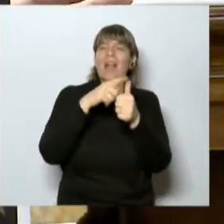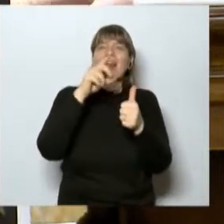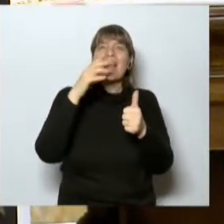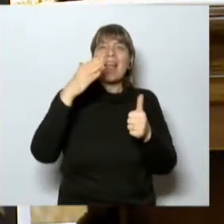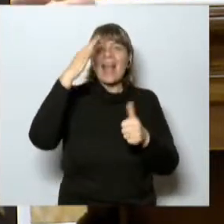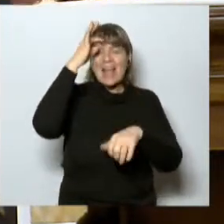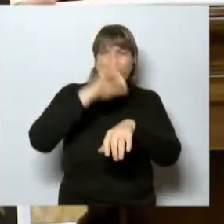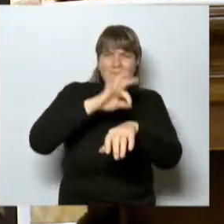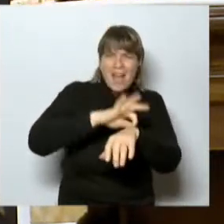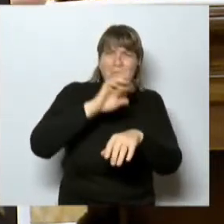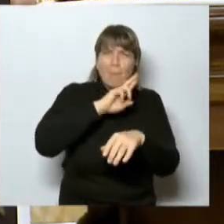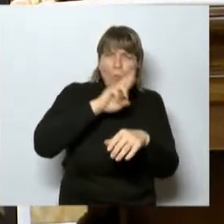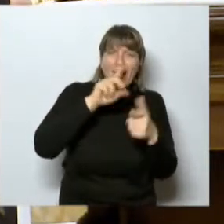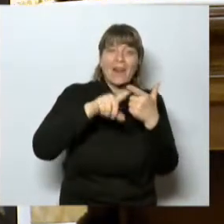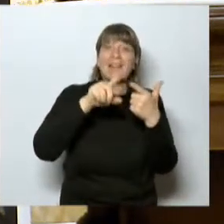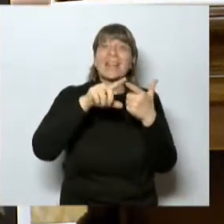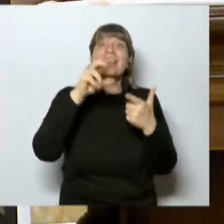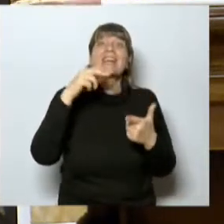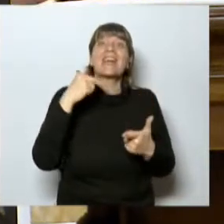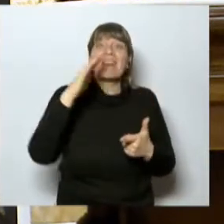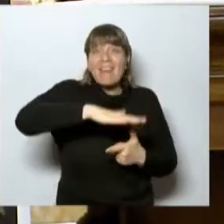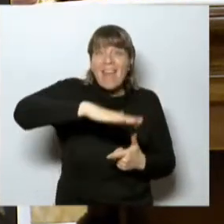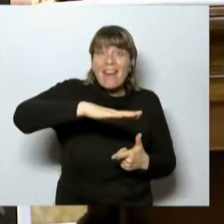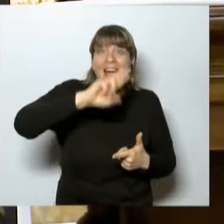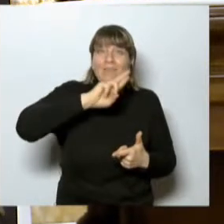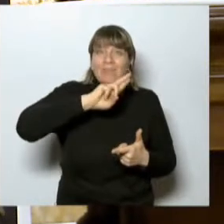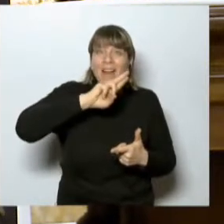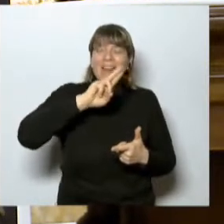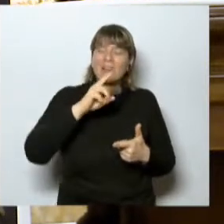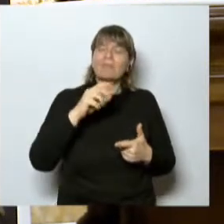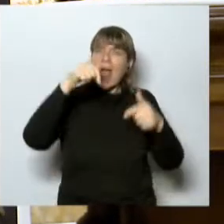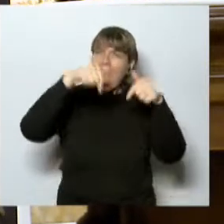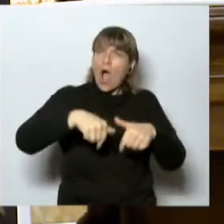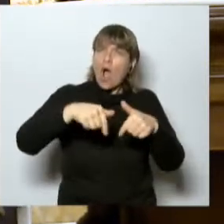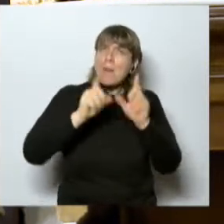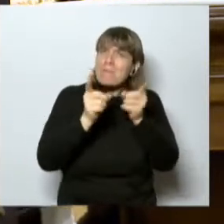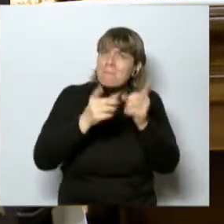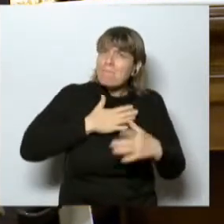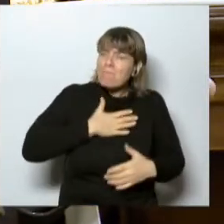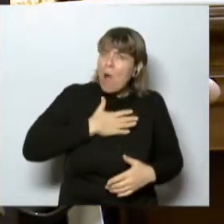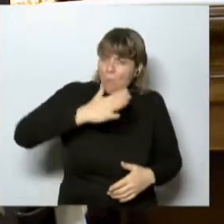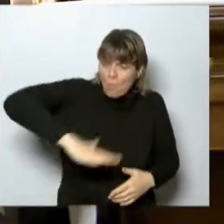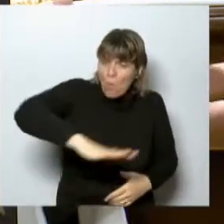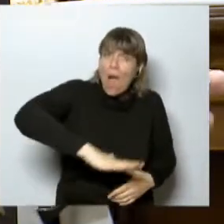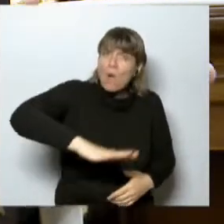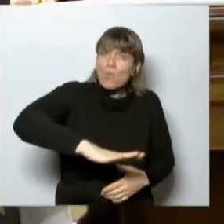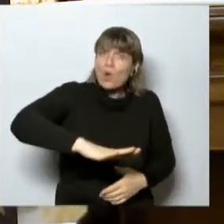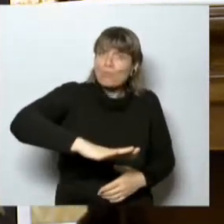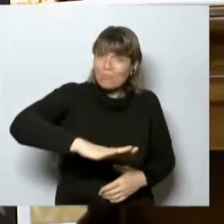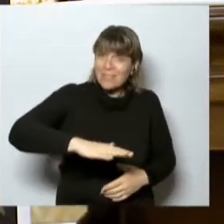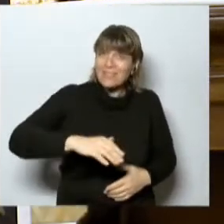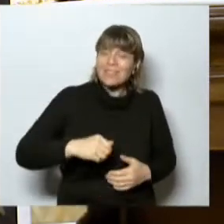la hemorroíce y la hija de Jairo, puesto por obra, ahora está en su propio pueblo. Y aquí ocurre